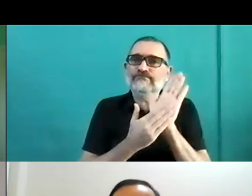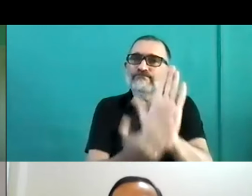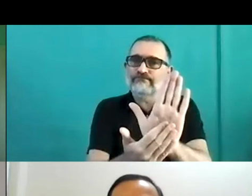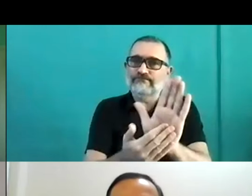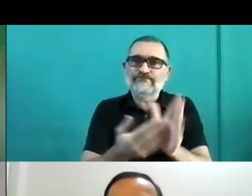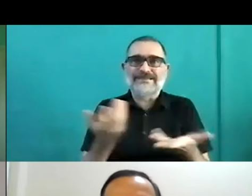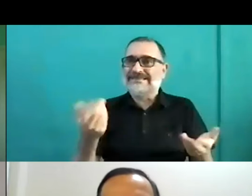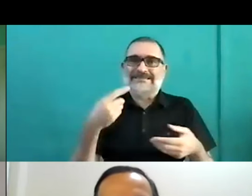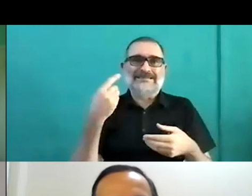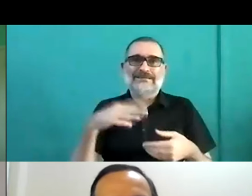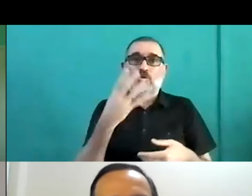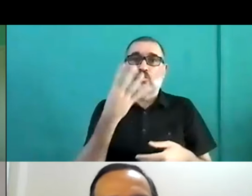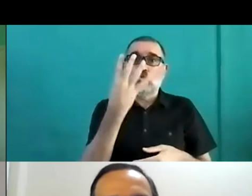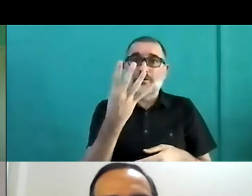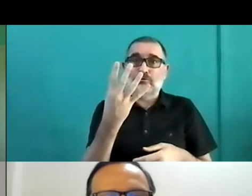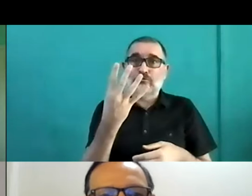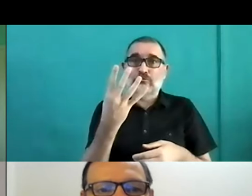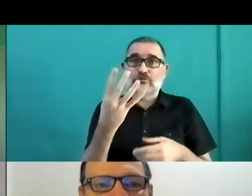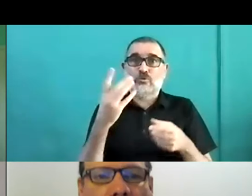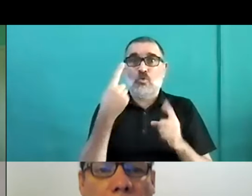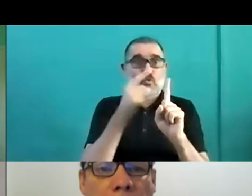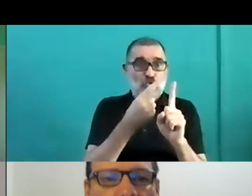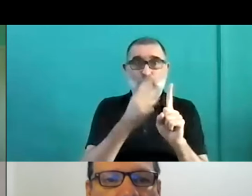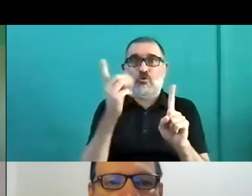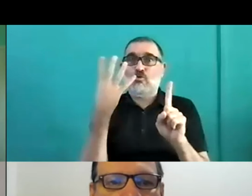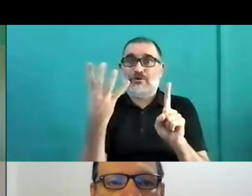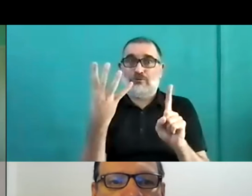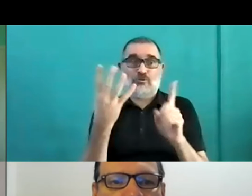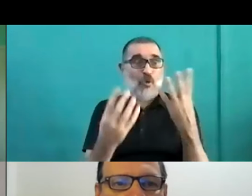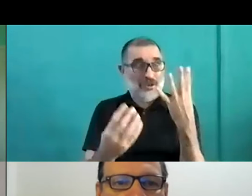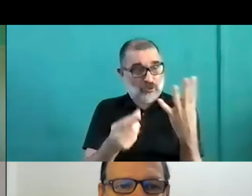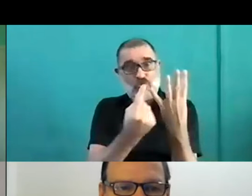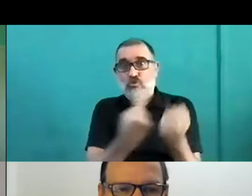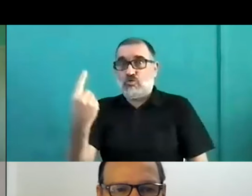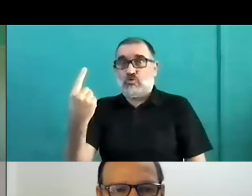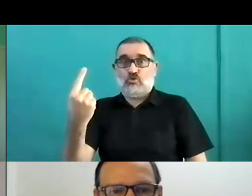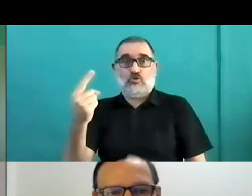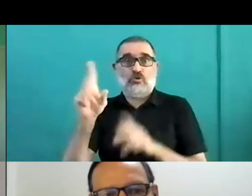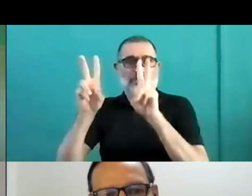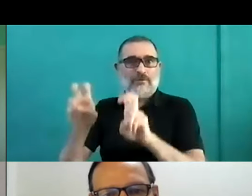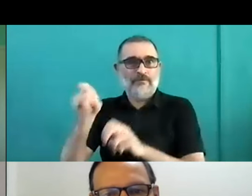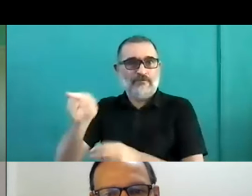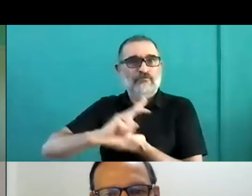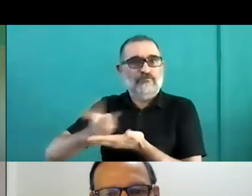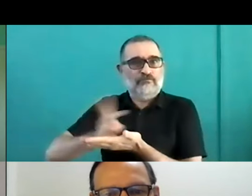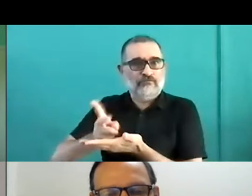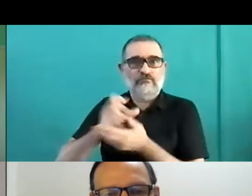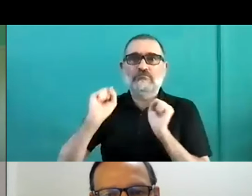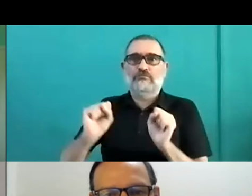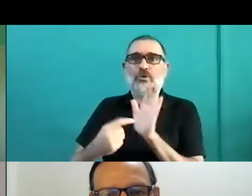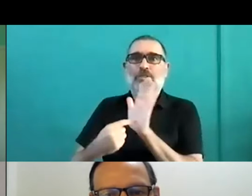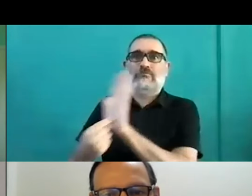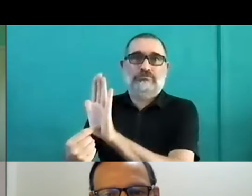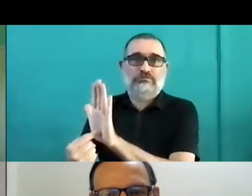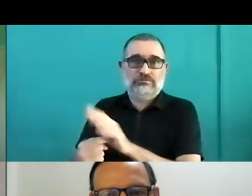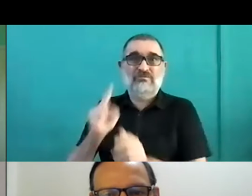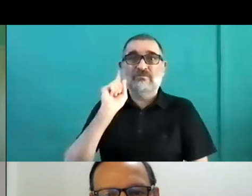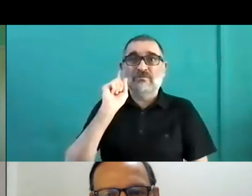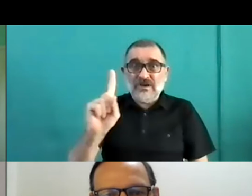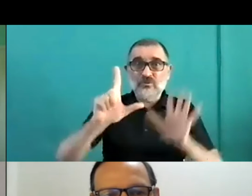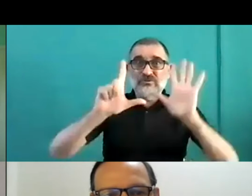vivir sin crisis si son tratados con algunos fármacos antiepilépticos básicos que son muy efectivos y de